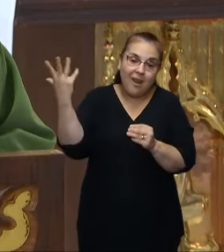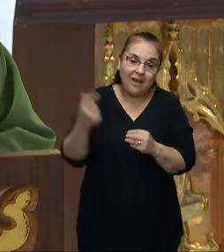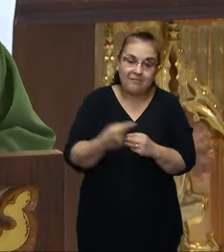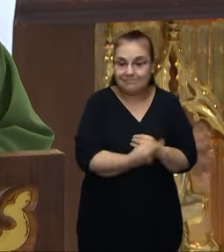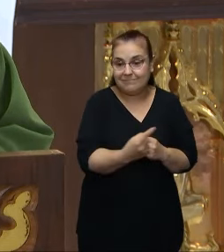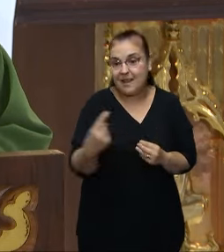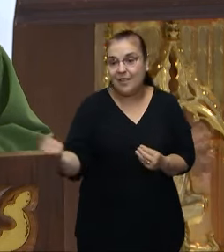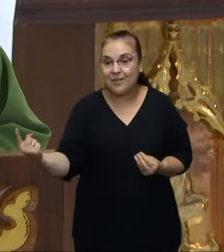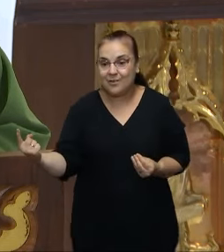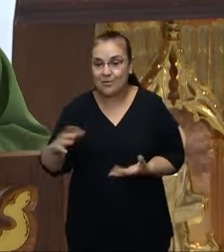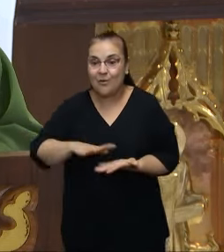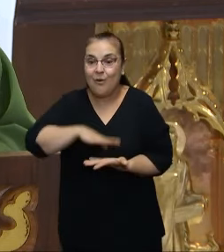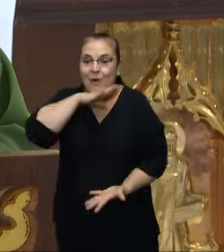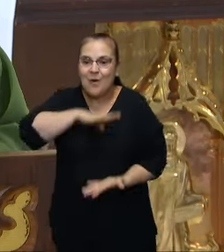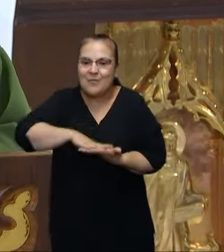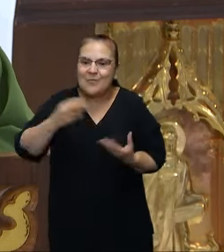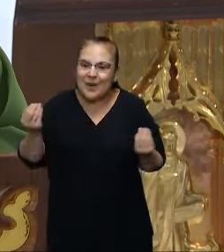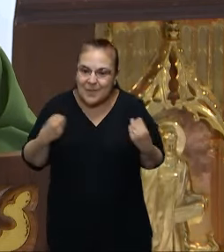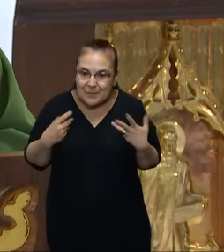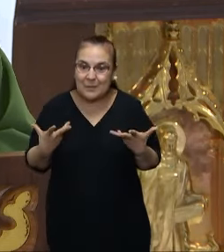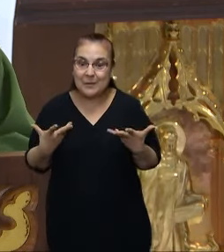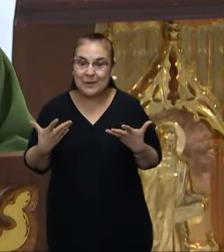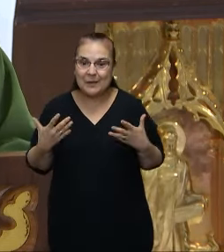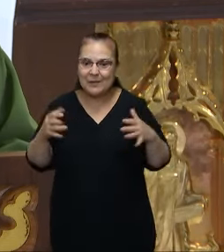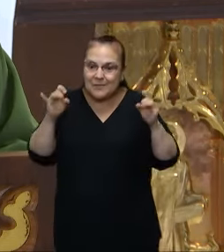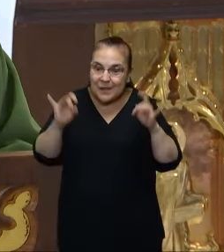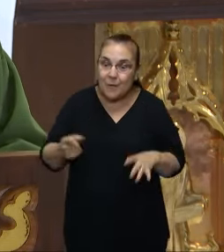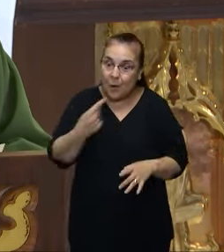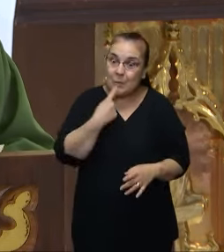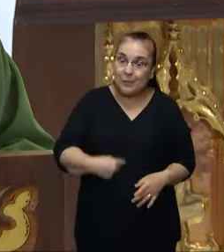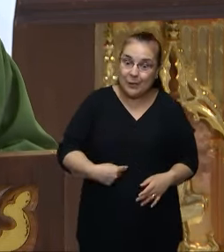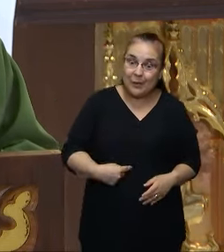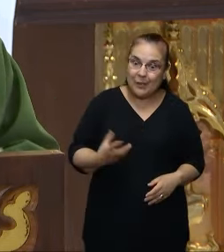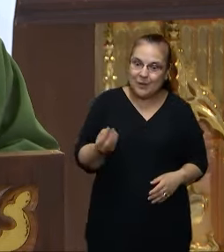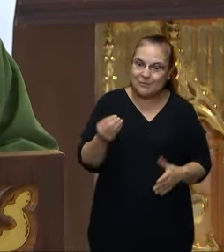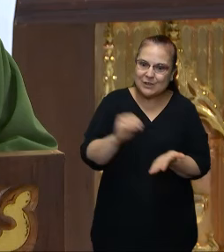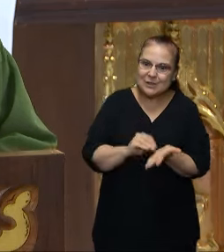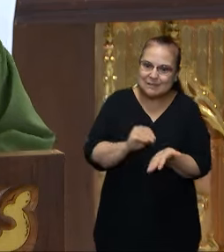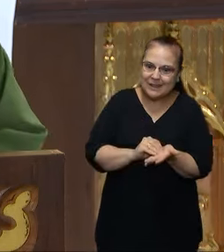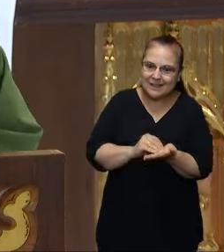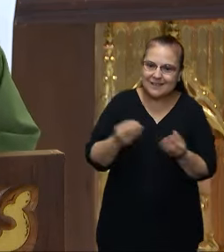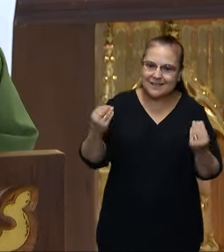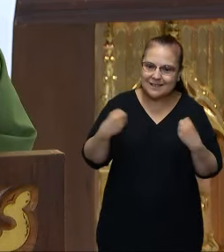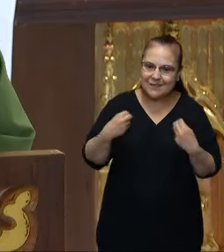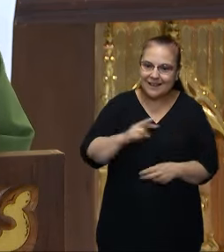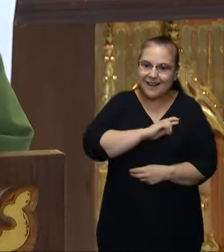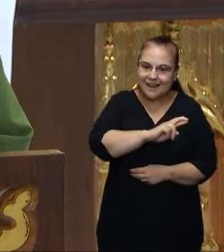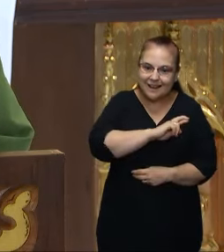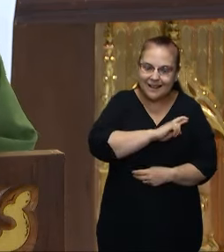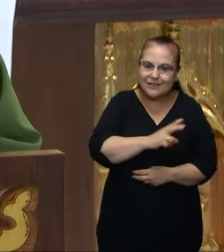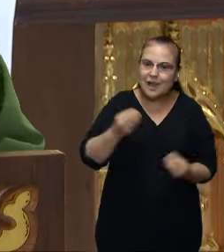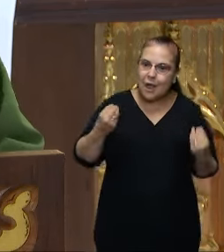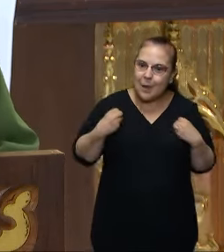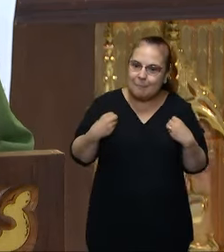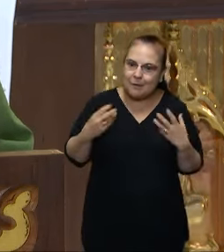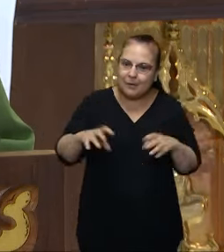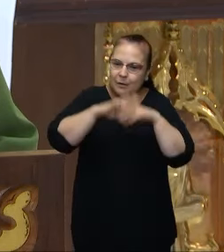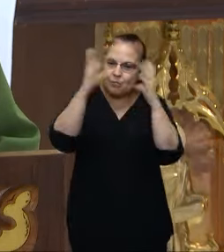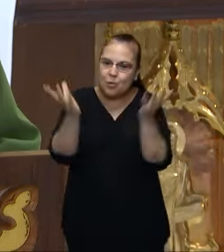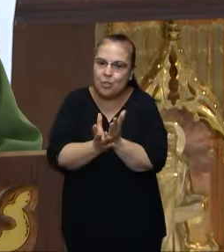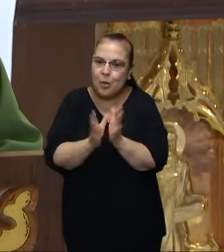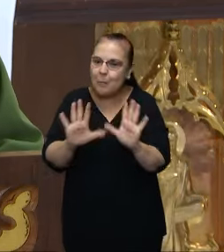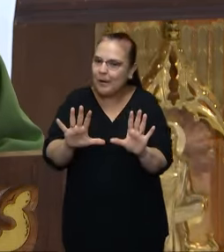seamos capaces de vivir como se nos dice tantas veces en la vida religiosa vivir en el mundo sin ser del